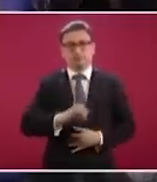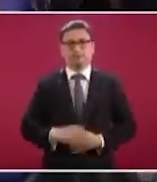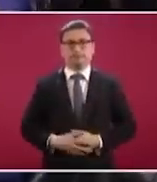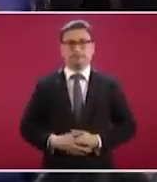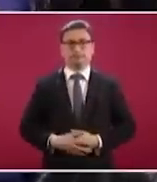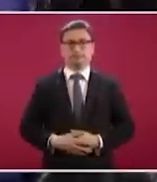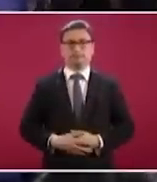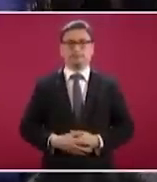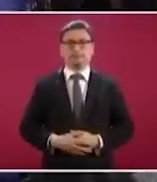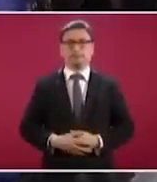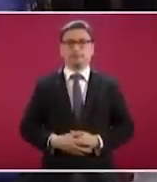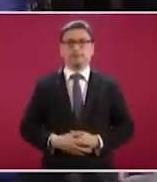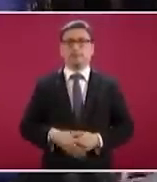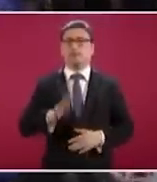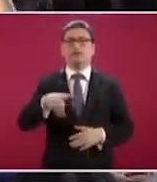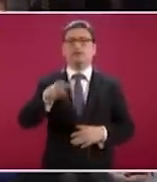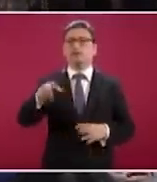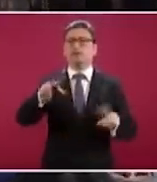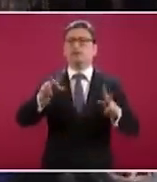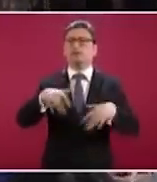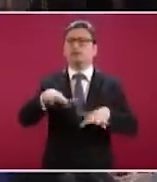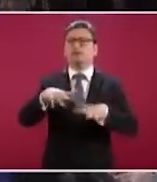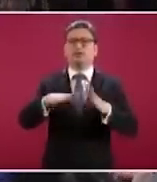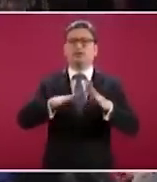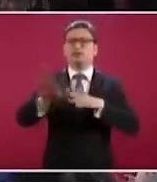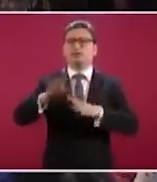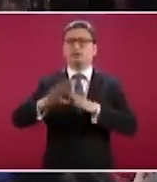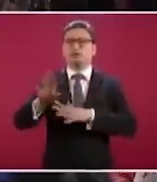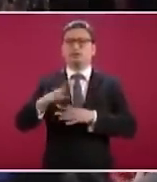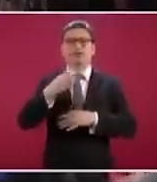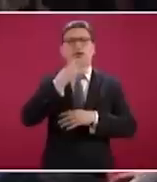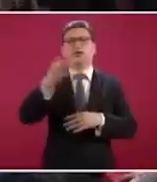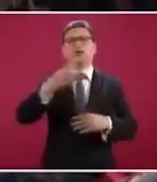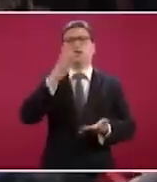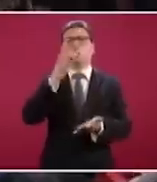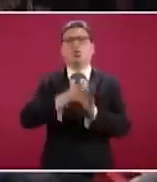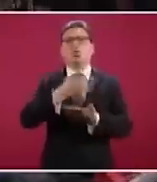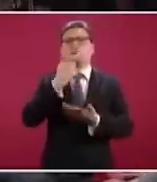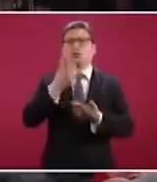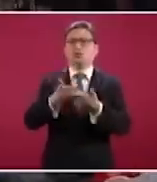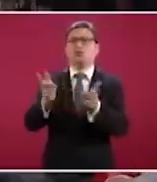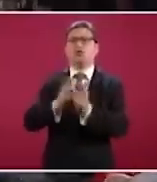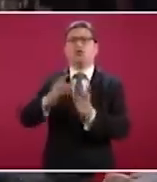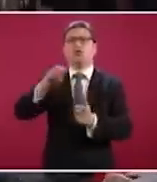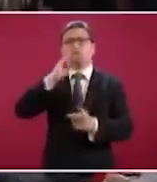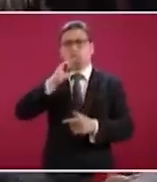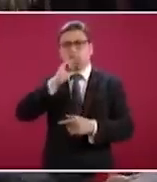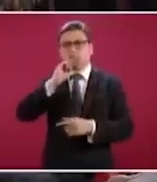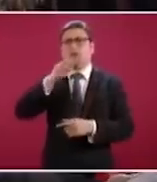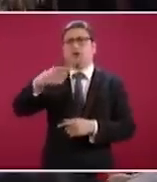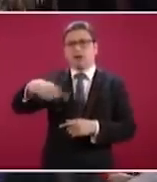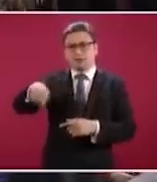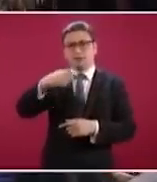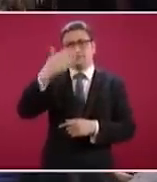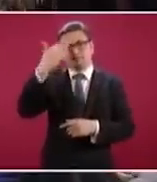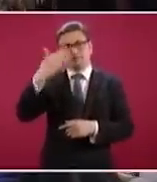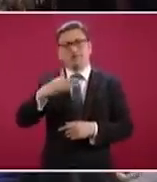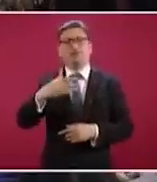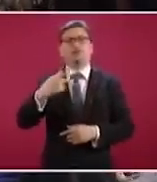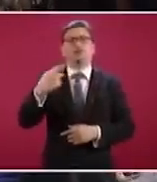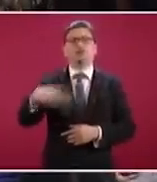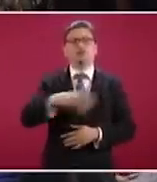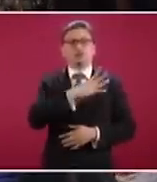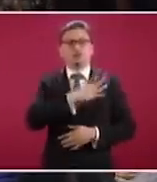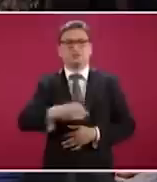Nada más por lo de la caravana, pues mandar el mensaje, ¿no?, a las madres de sus